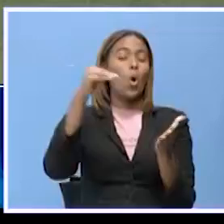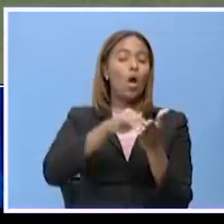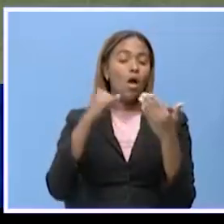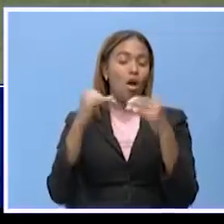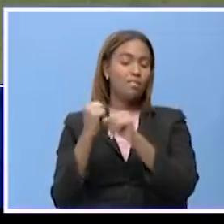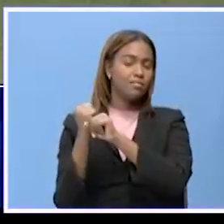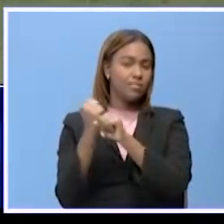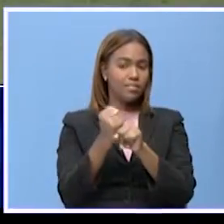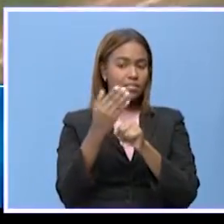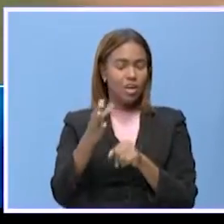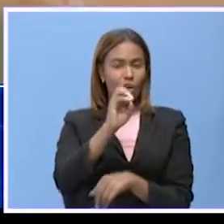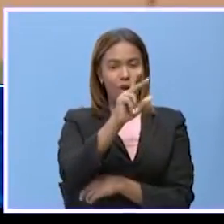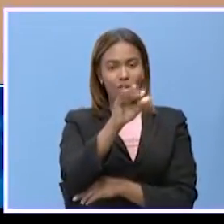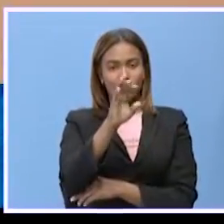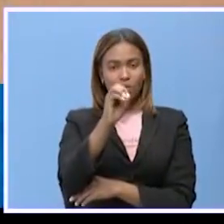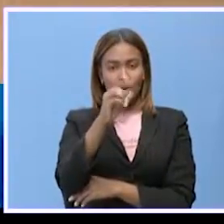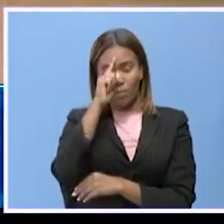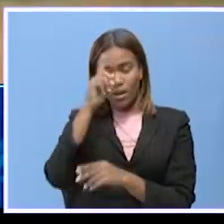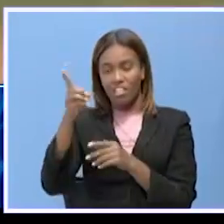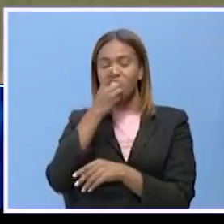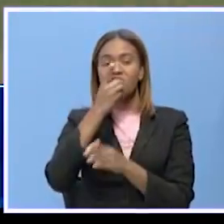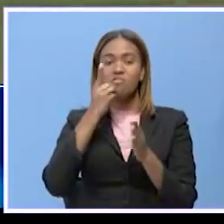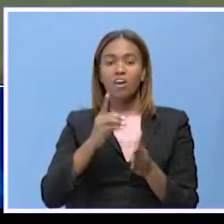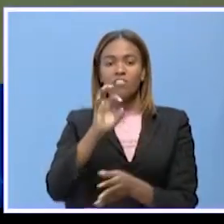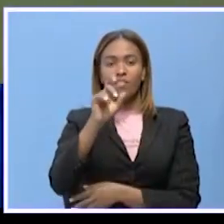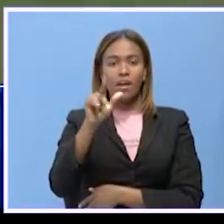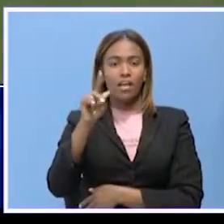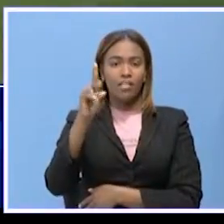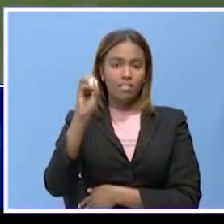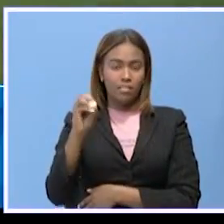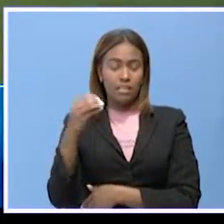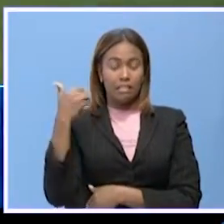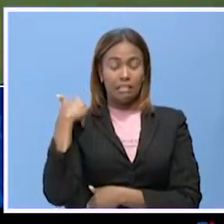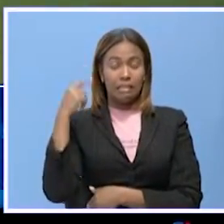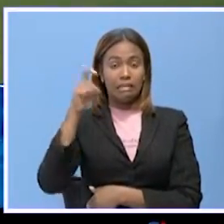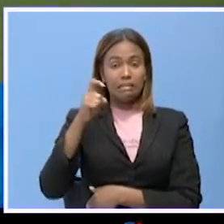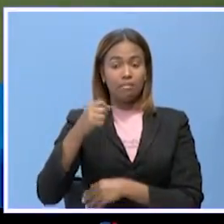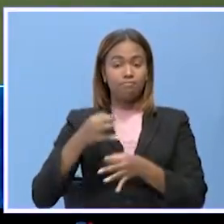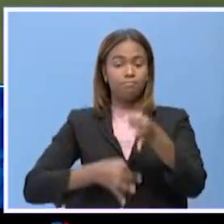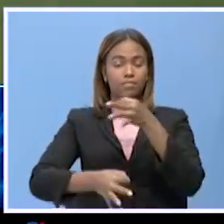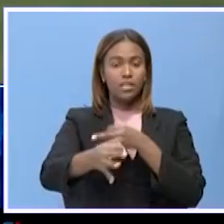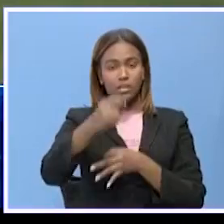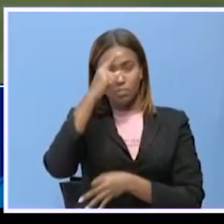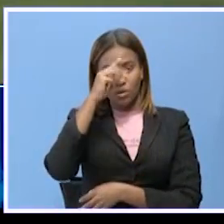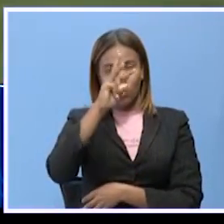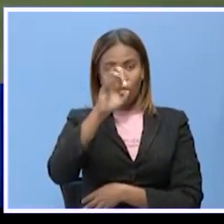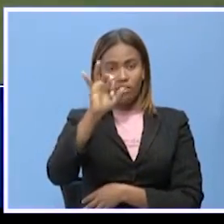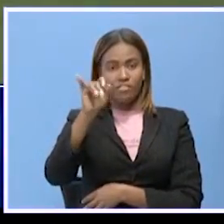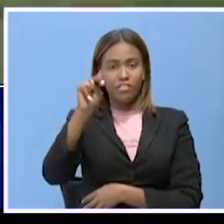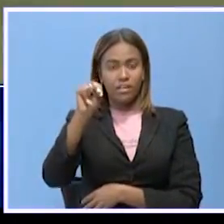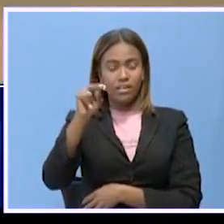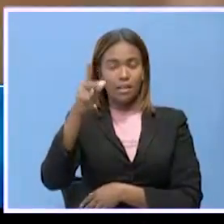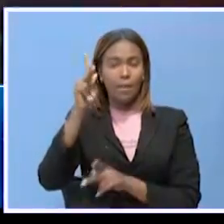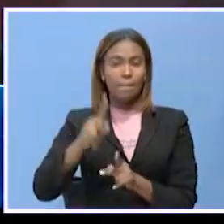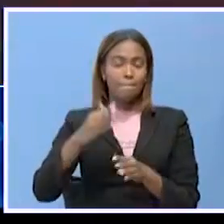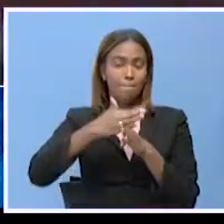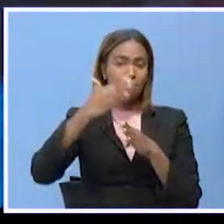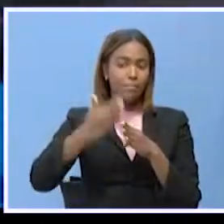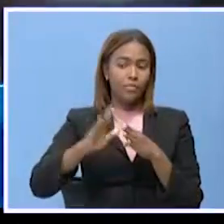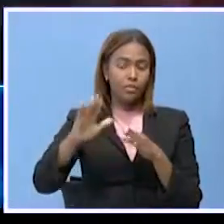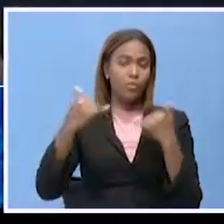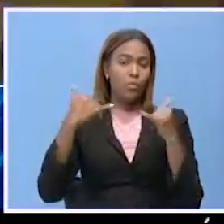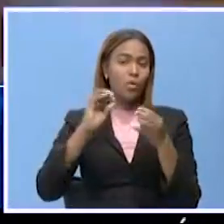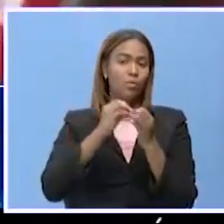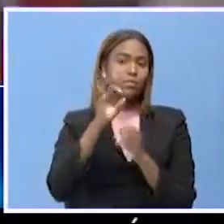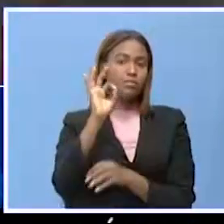de Rodrigo Orozco contra el dominicano Fernando Abad, que tuvo que ser relevado por Wirfing Obispo, quien terminó la